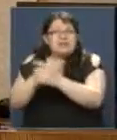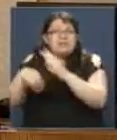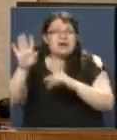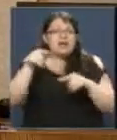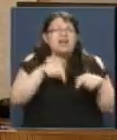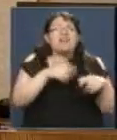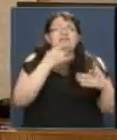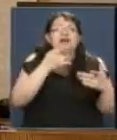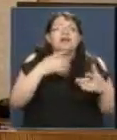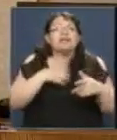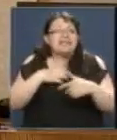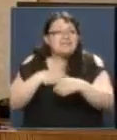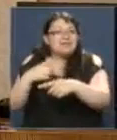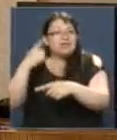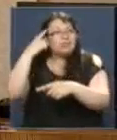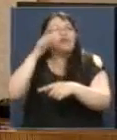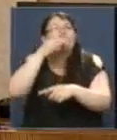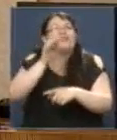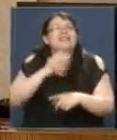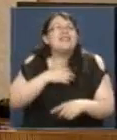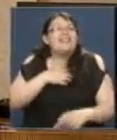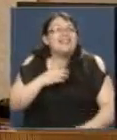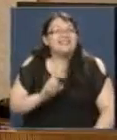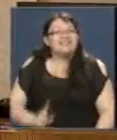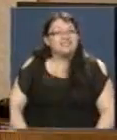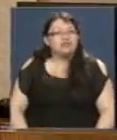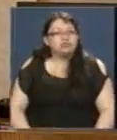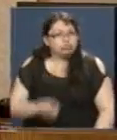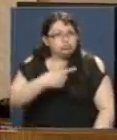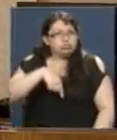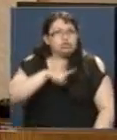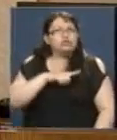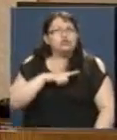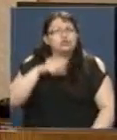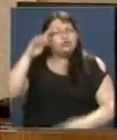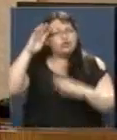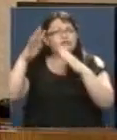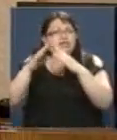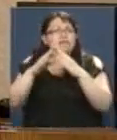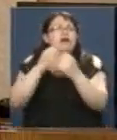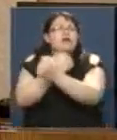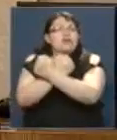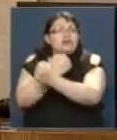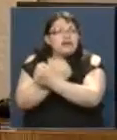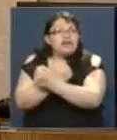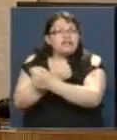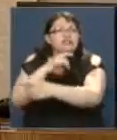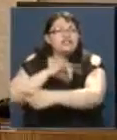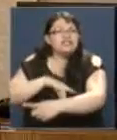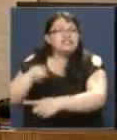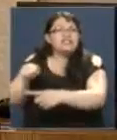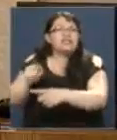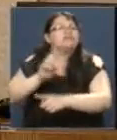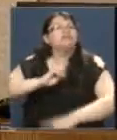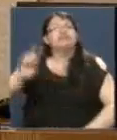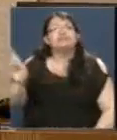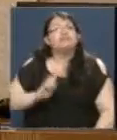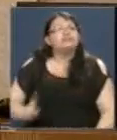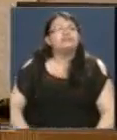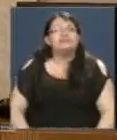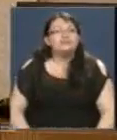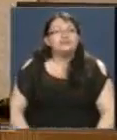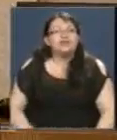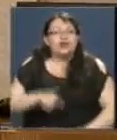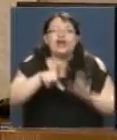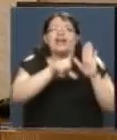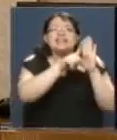tienen miedo, pero no dicen que le tienen miedo. No tenemos las fuerzas armadas ni los carabineros de Chile, no, señores. Esta